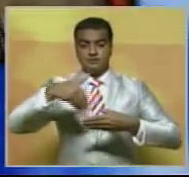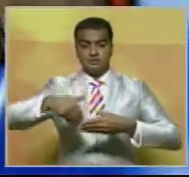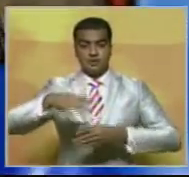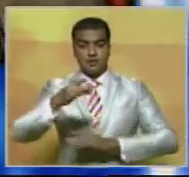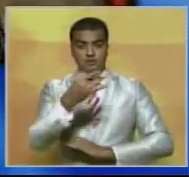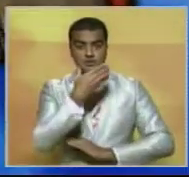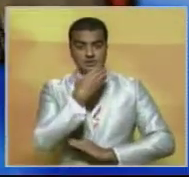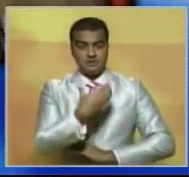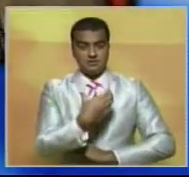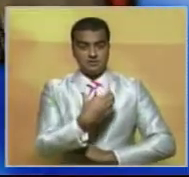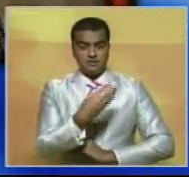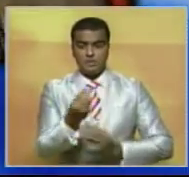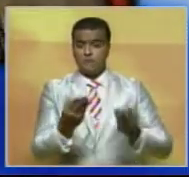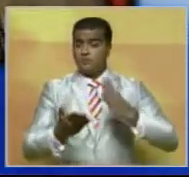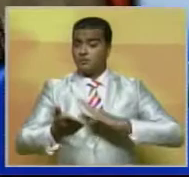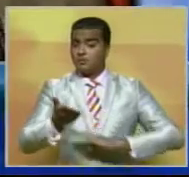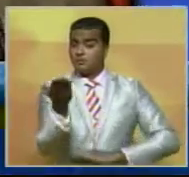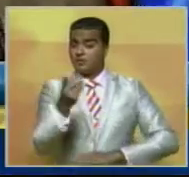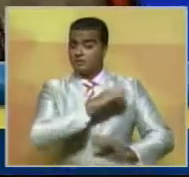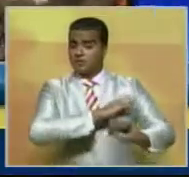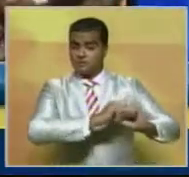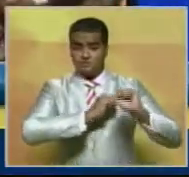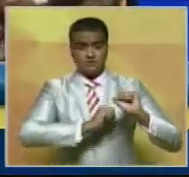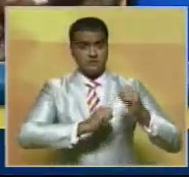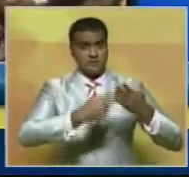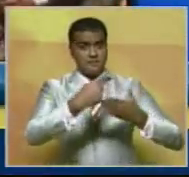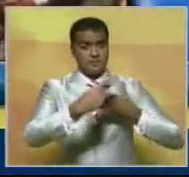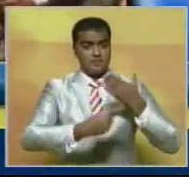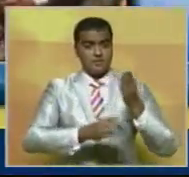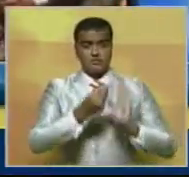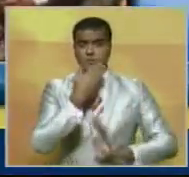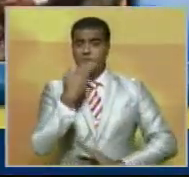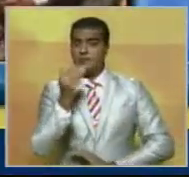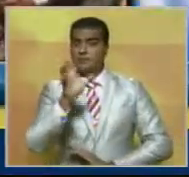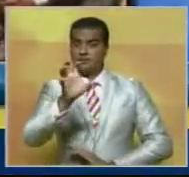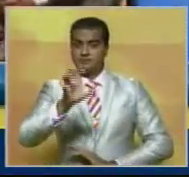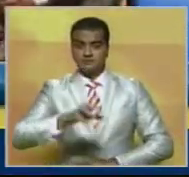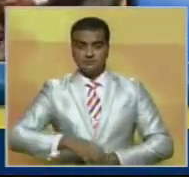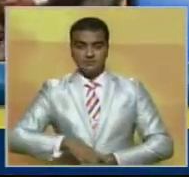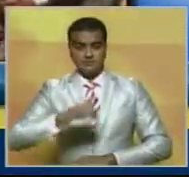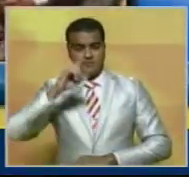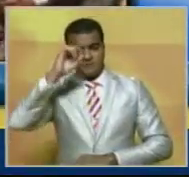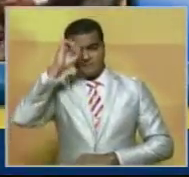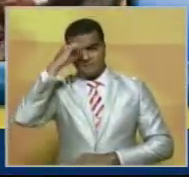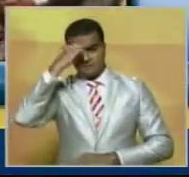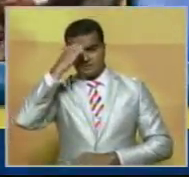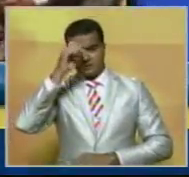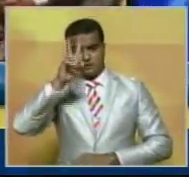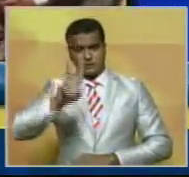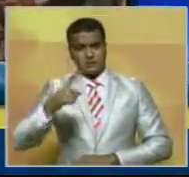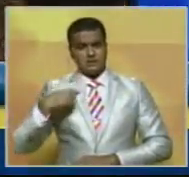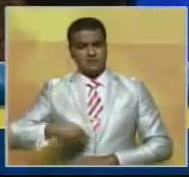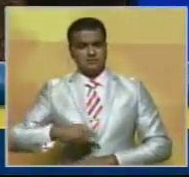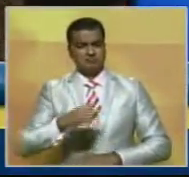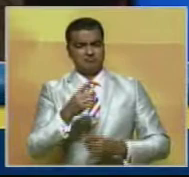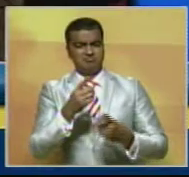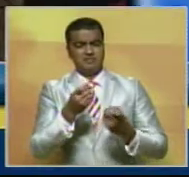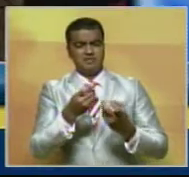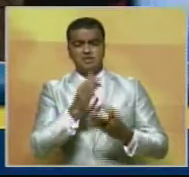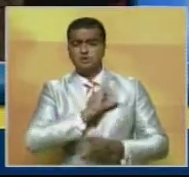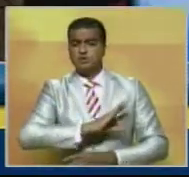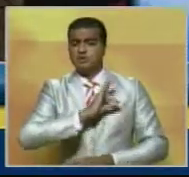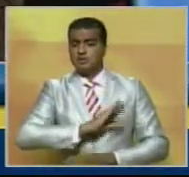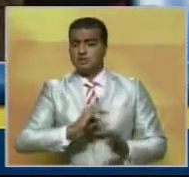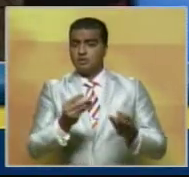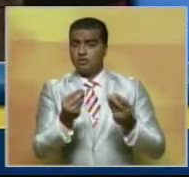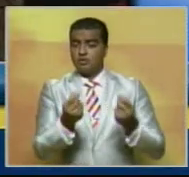del Ocho de diciembre son fundamentales para consolidar el proyecto hacia un mejor país cree que los venezolanos tienen una inconformidad social y